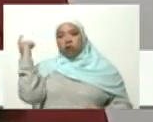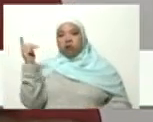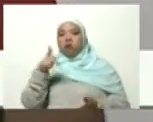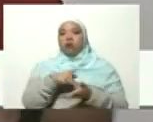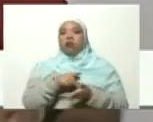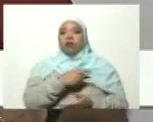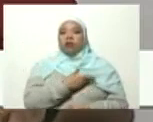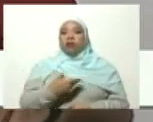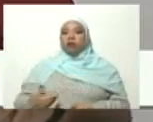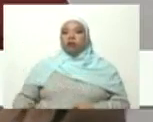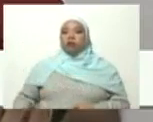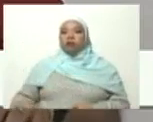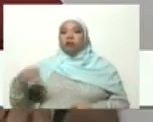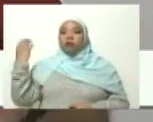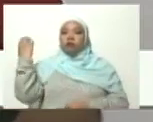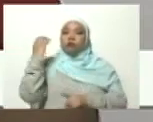presidente